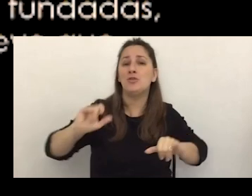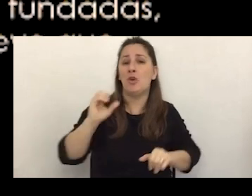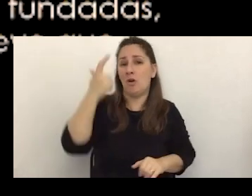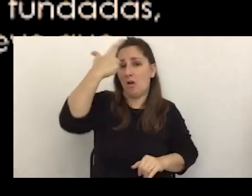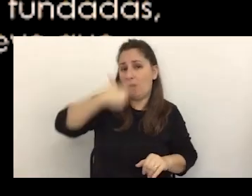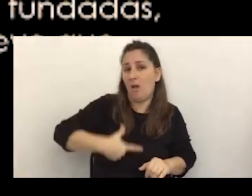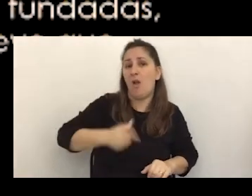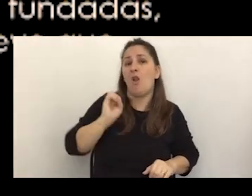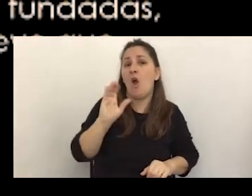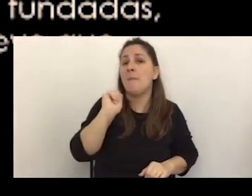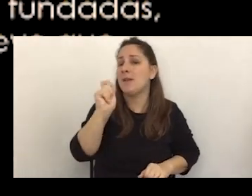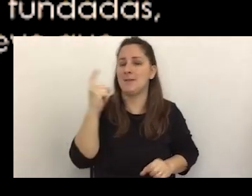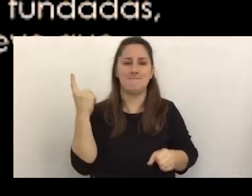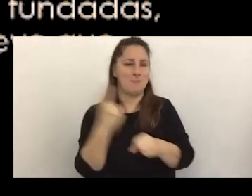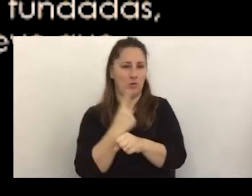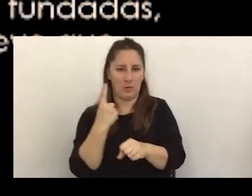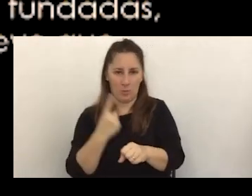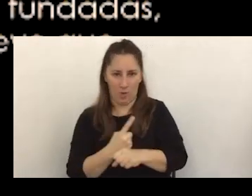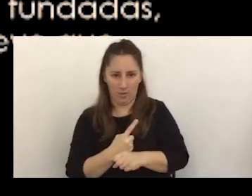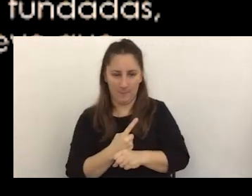A la par de esto,